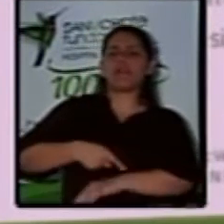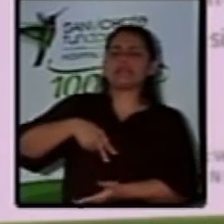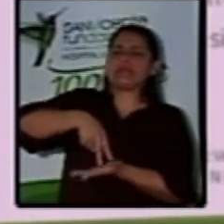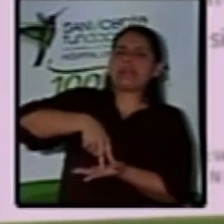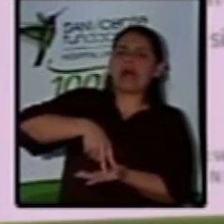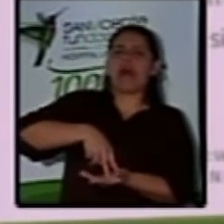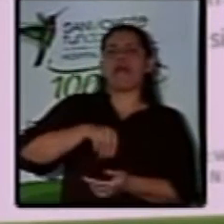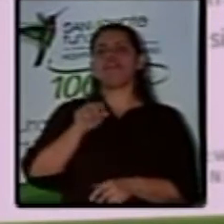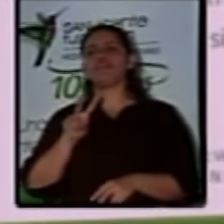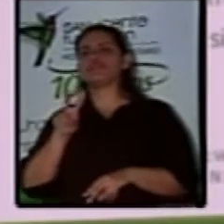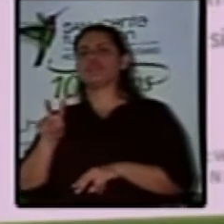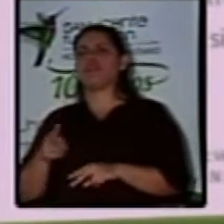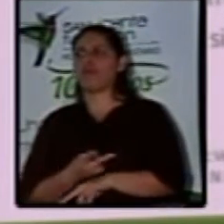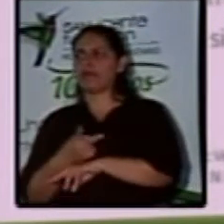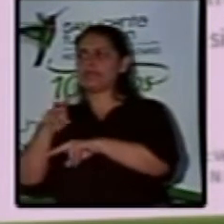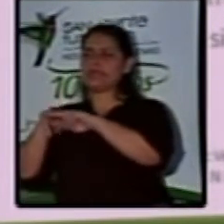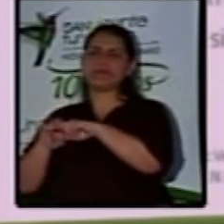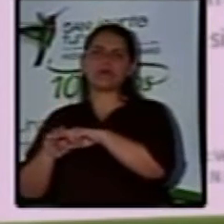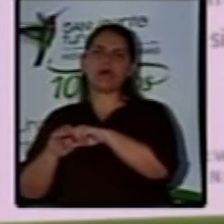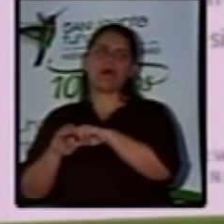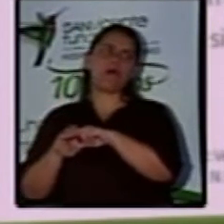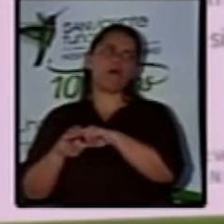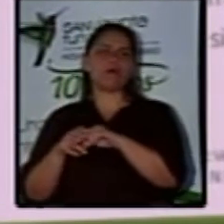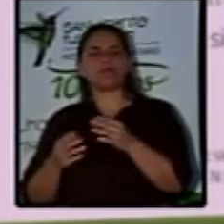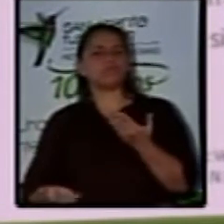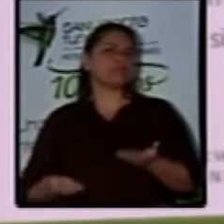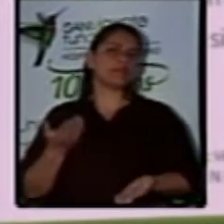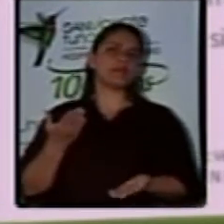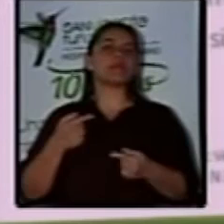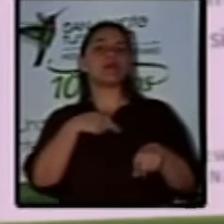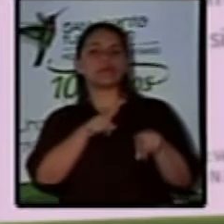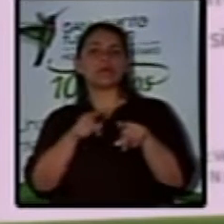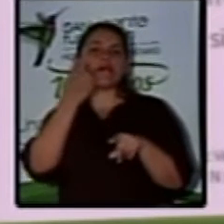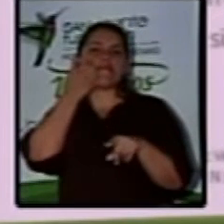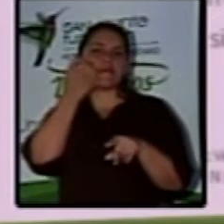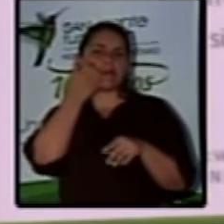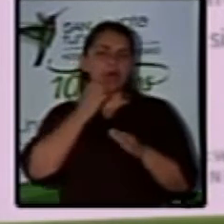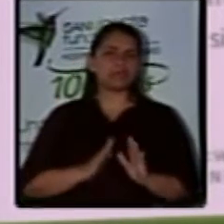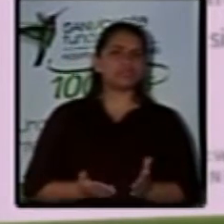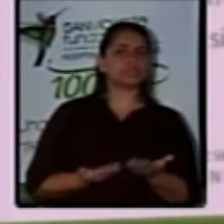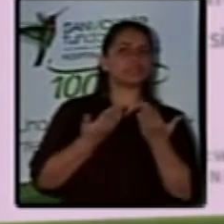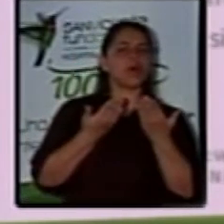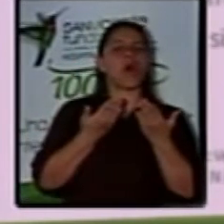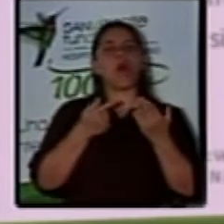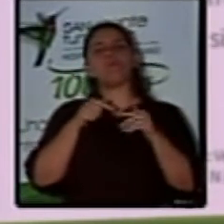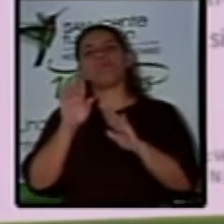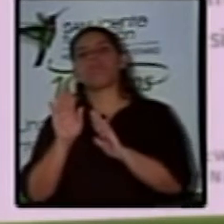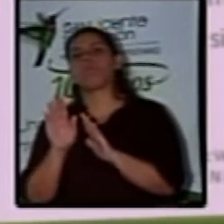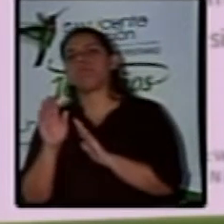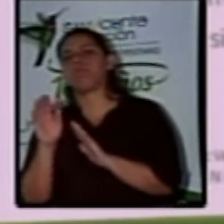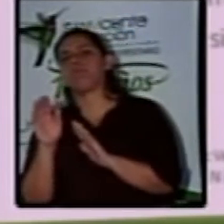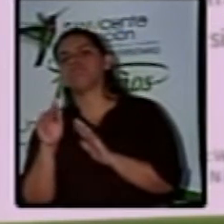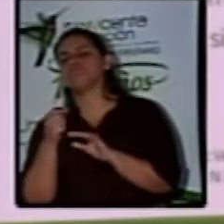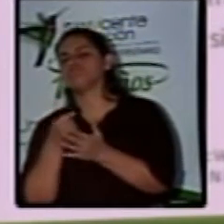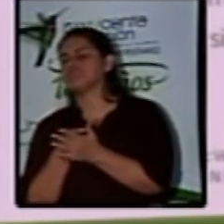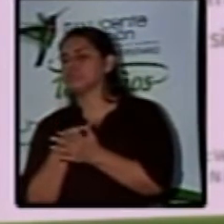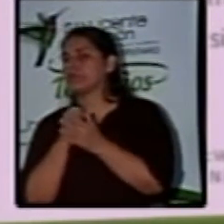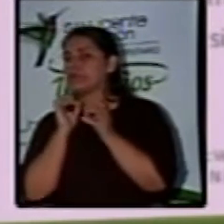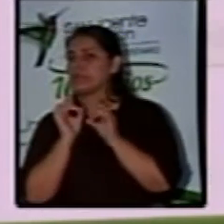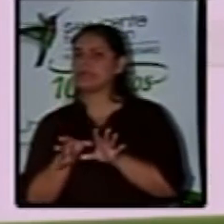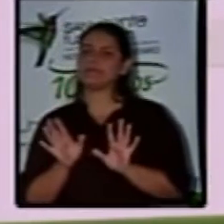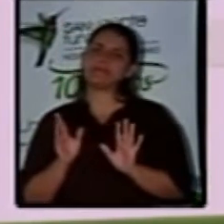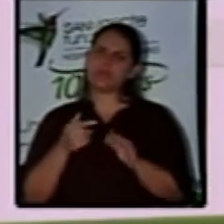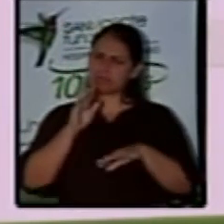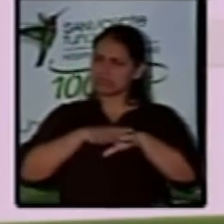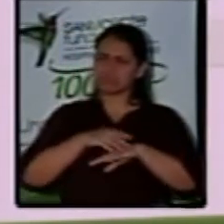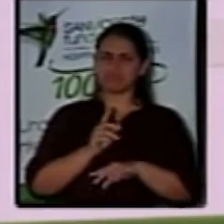horas parado o 12 horas sentado, pues sí puede empeorar la enfermedad si la tengo, pero no es la causa